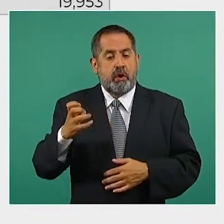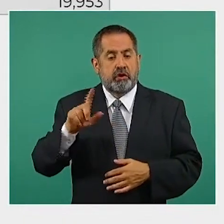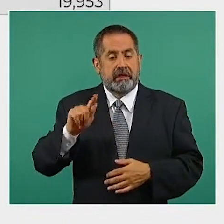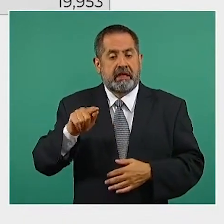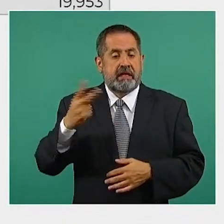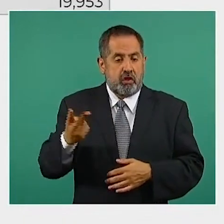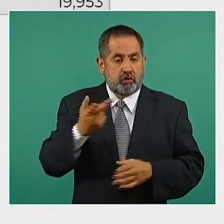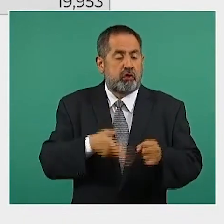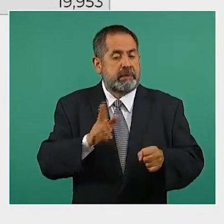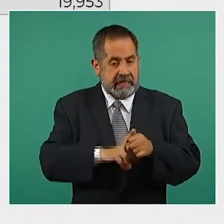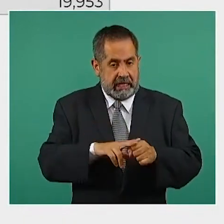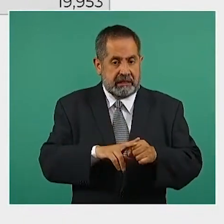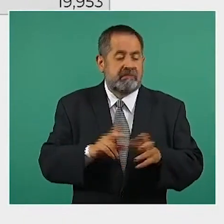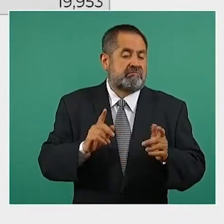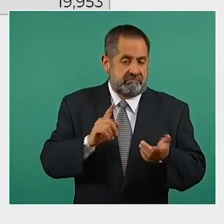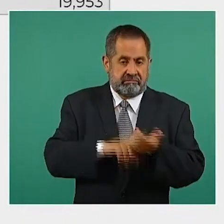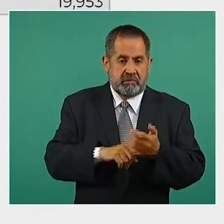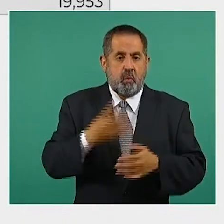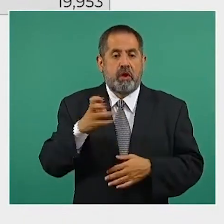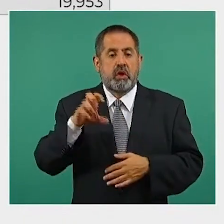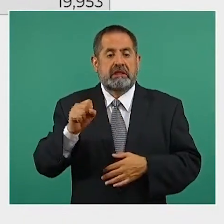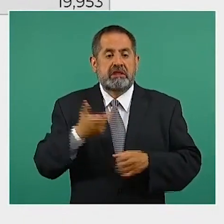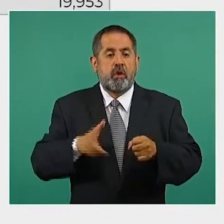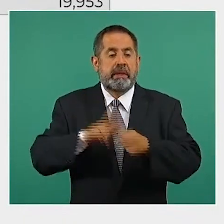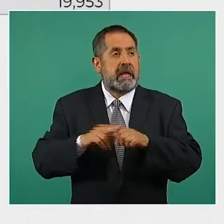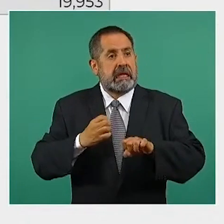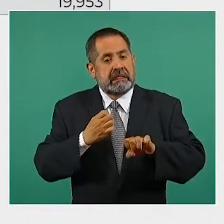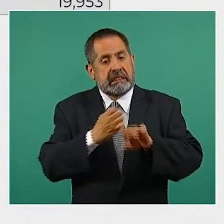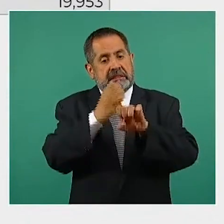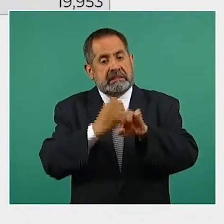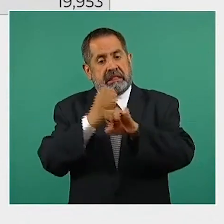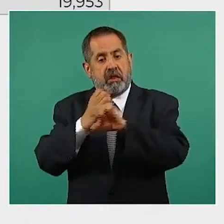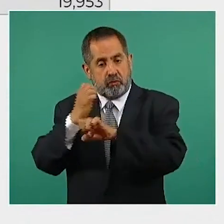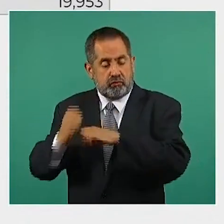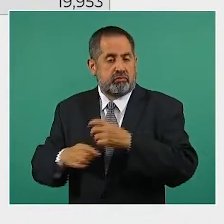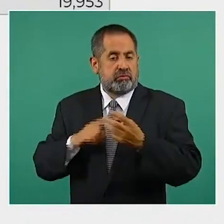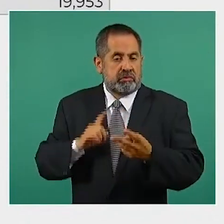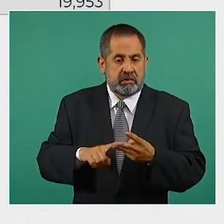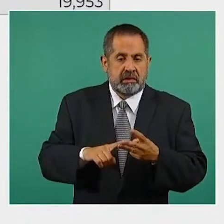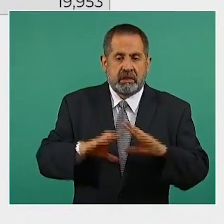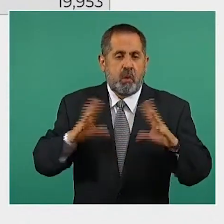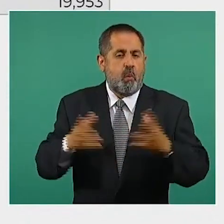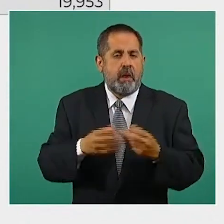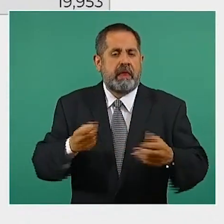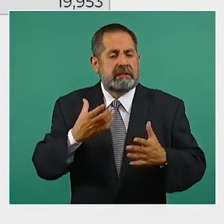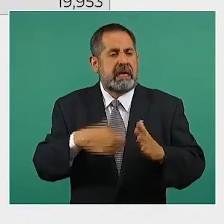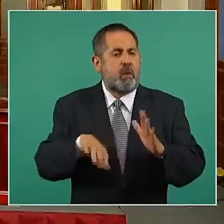472, 460 de esos hospitales en las entidades federativas. Y del total de